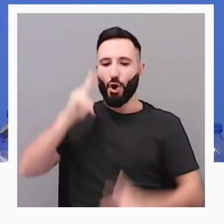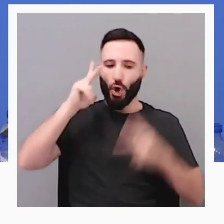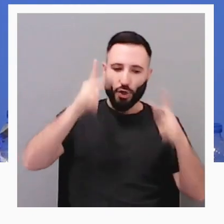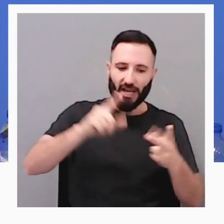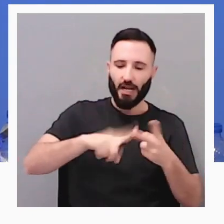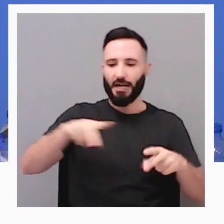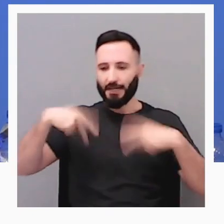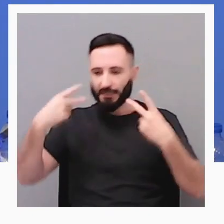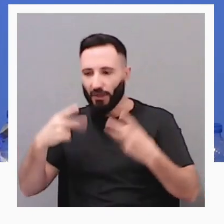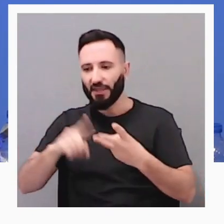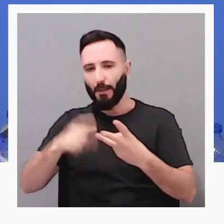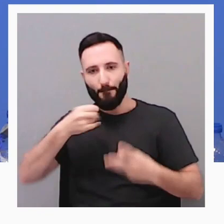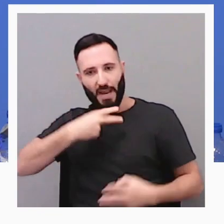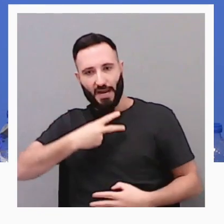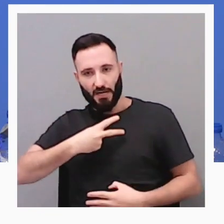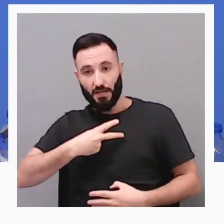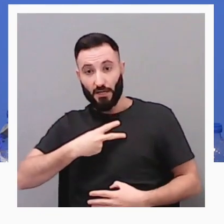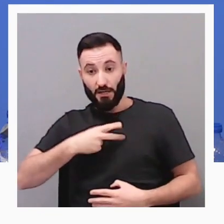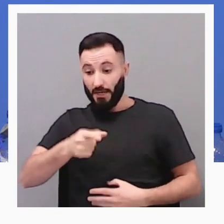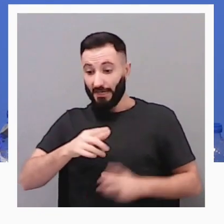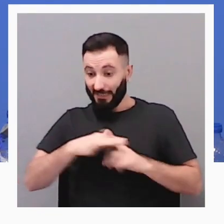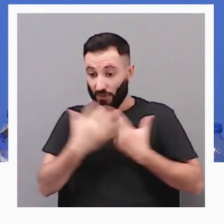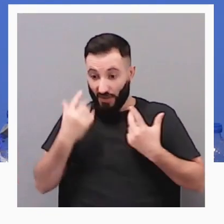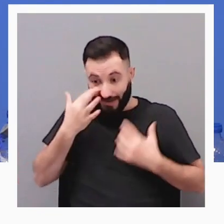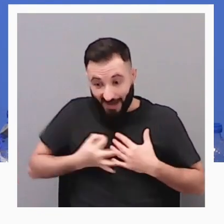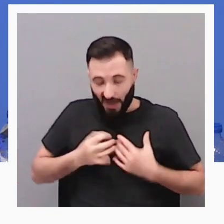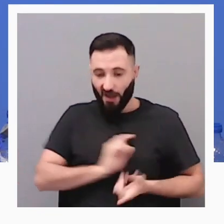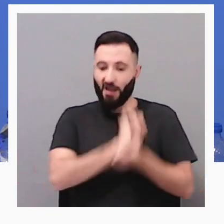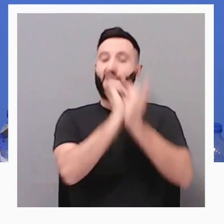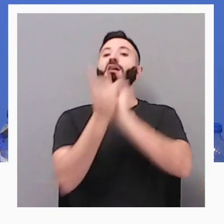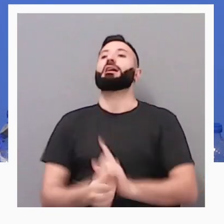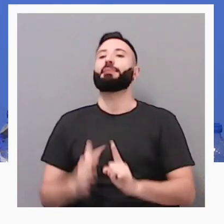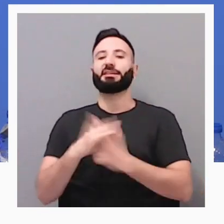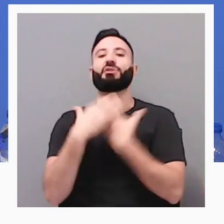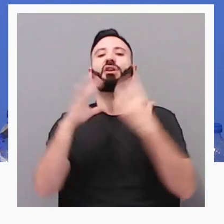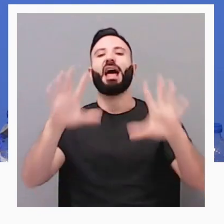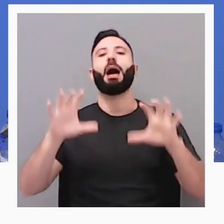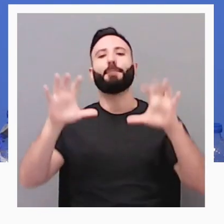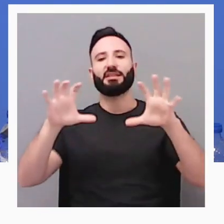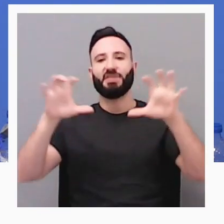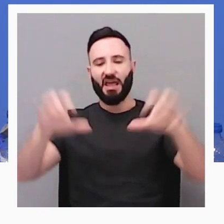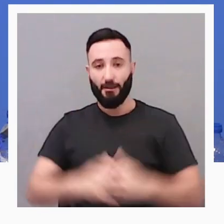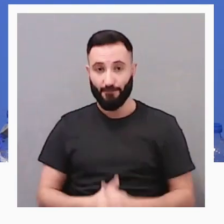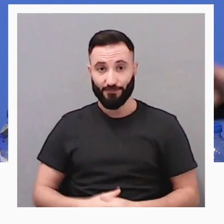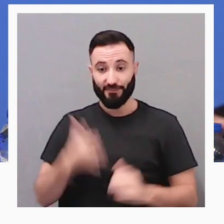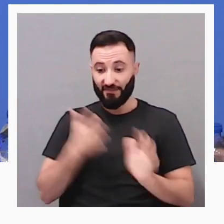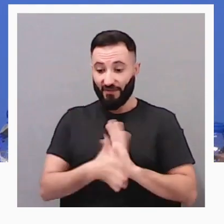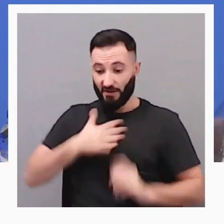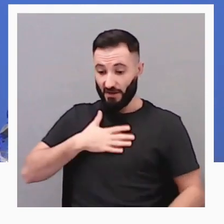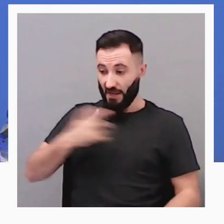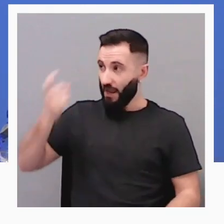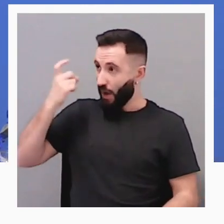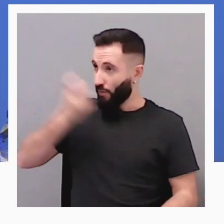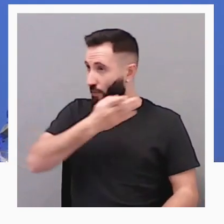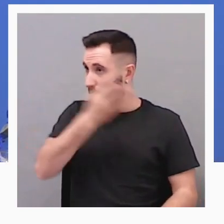con clientes, se convierta en una situación de aprendizaje. Tenemos que hacer que el alumno